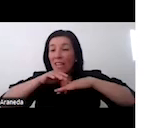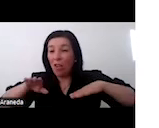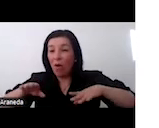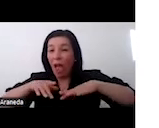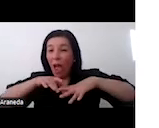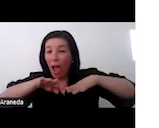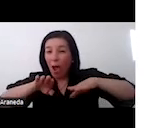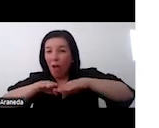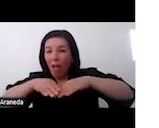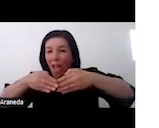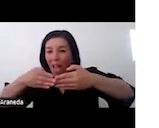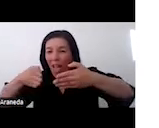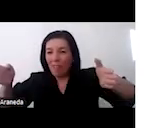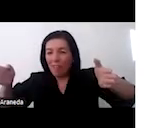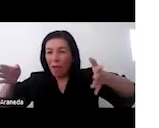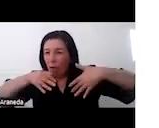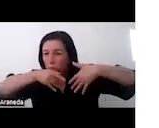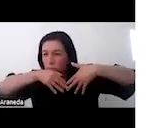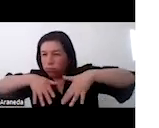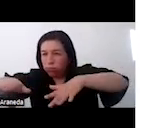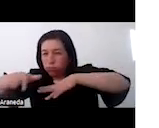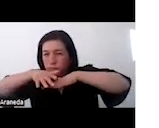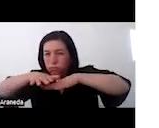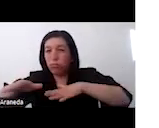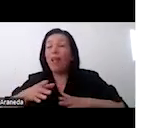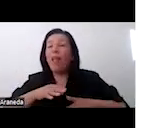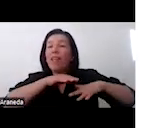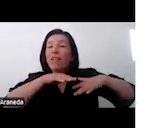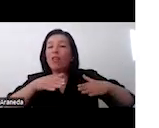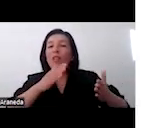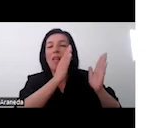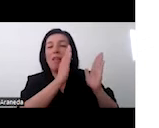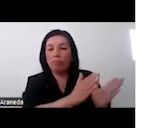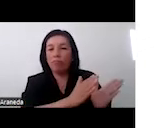a la parte más alta. Las secciones del río están divididas, digamos,